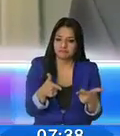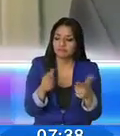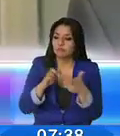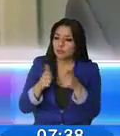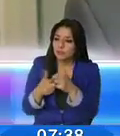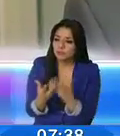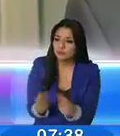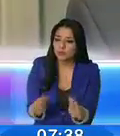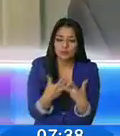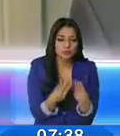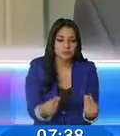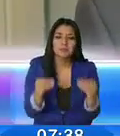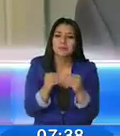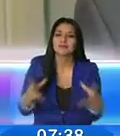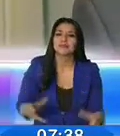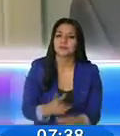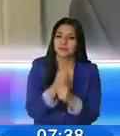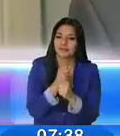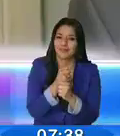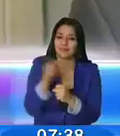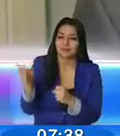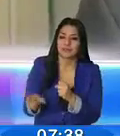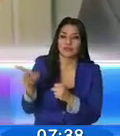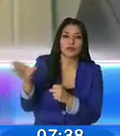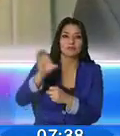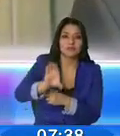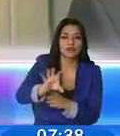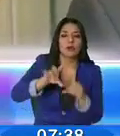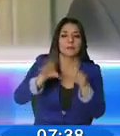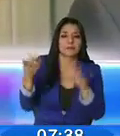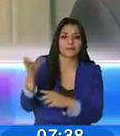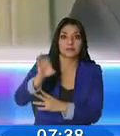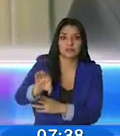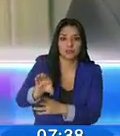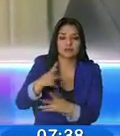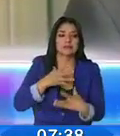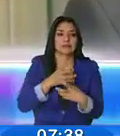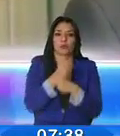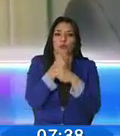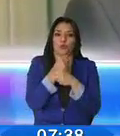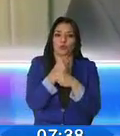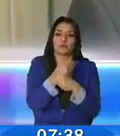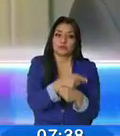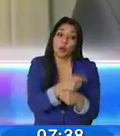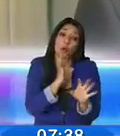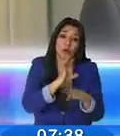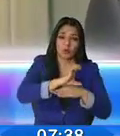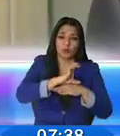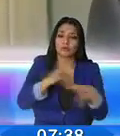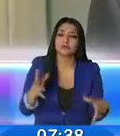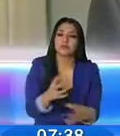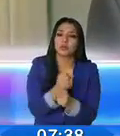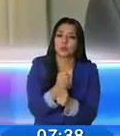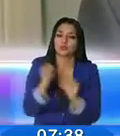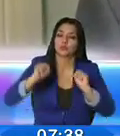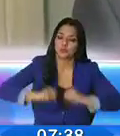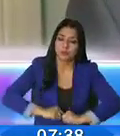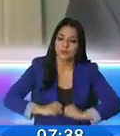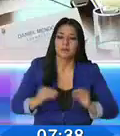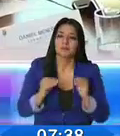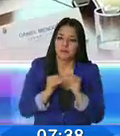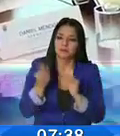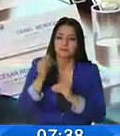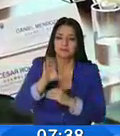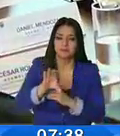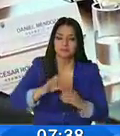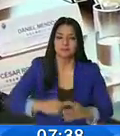arbitraje que le da mayor seguridad jurídica al inversionista y, por supuesto, mayor seguridad al país, porque va a contar, de hecho, con mayor